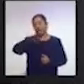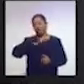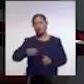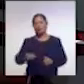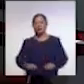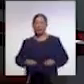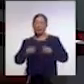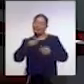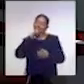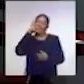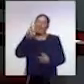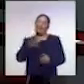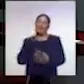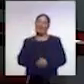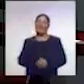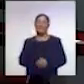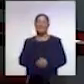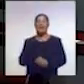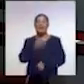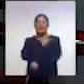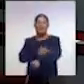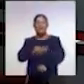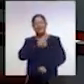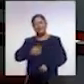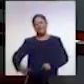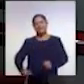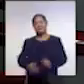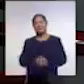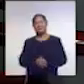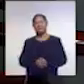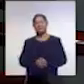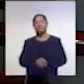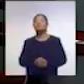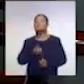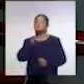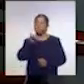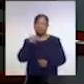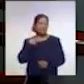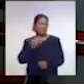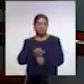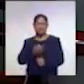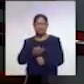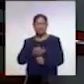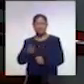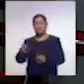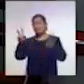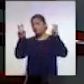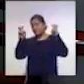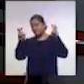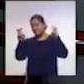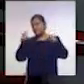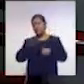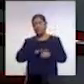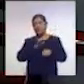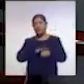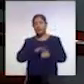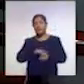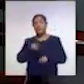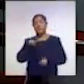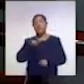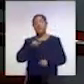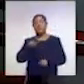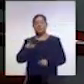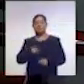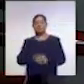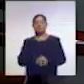familias del municipio. Sí, claro. Y ahorita ya tocando también el tema de que es la voz también de otros municipios, ¿no?